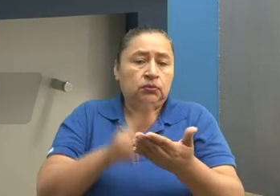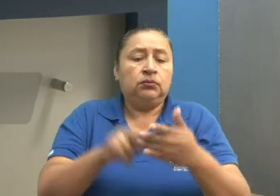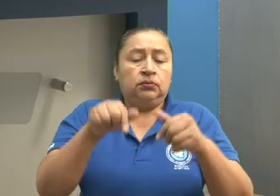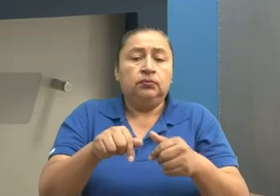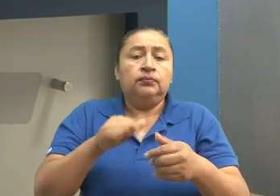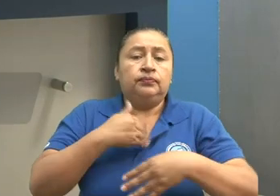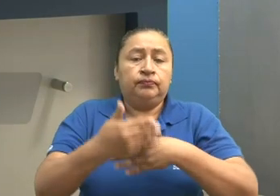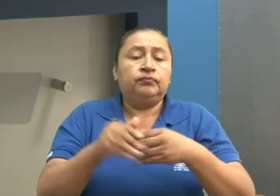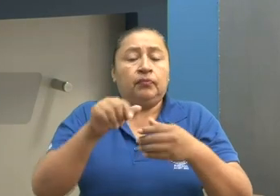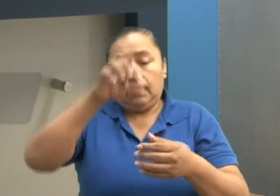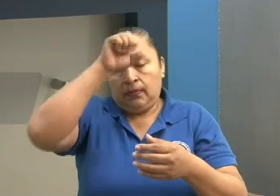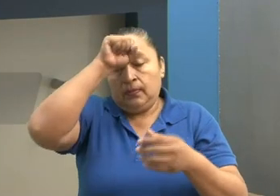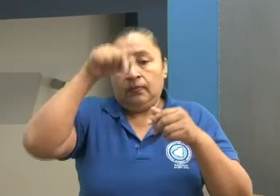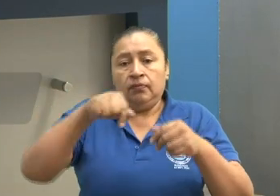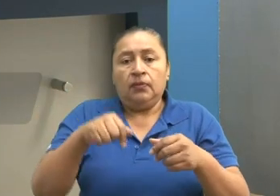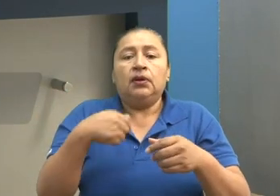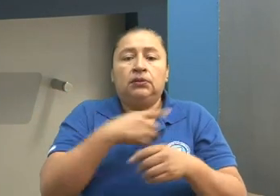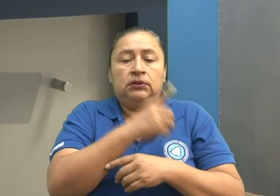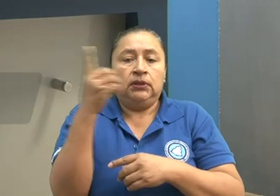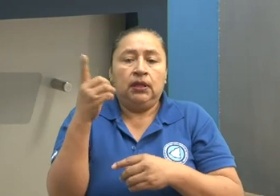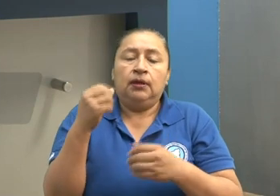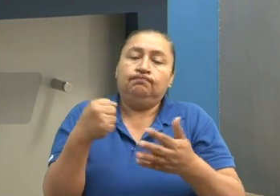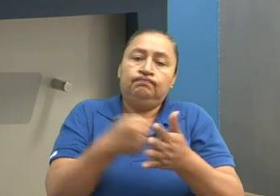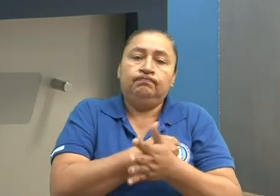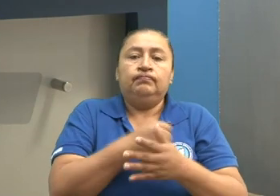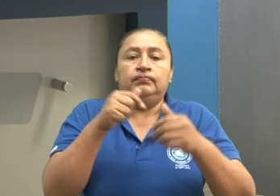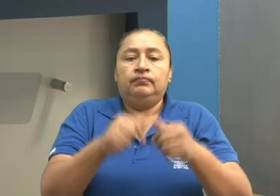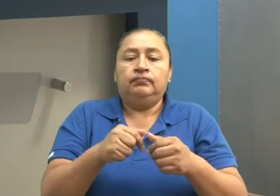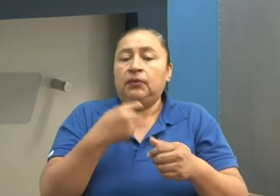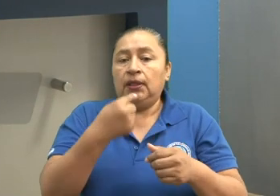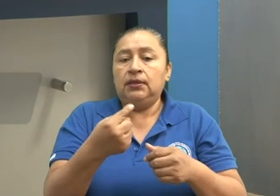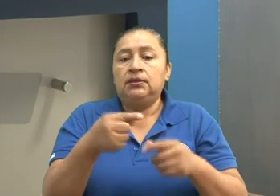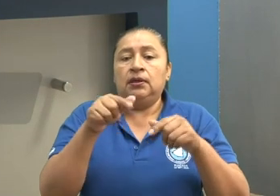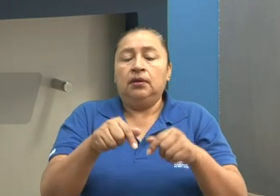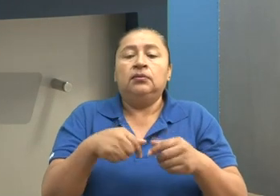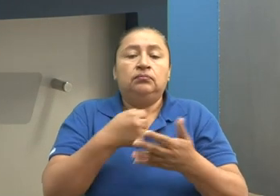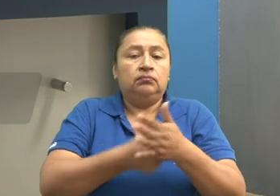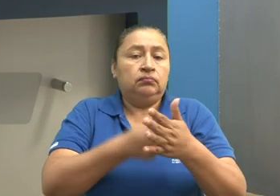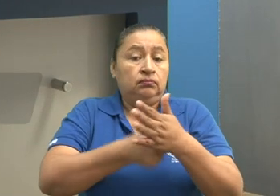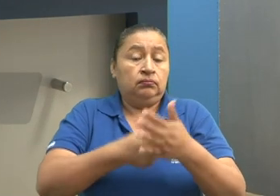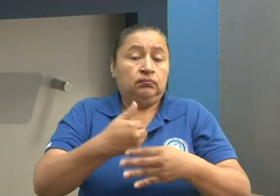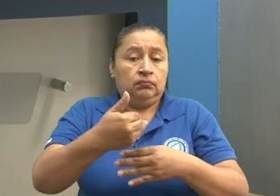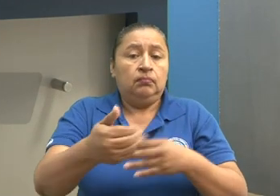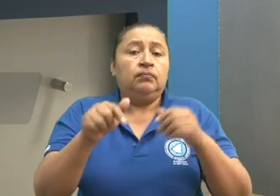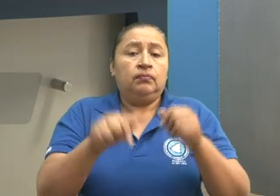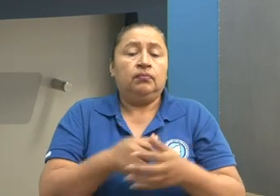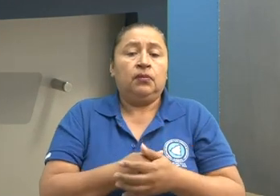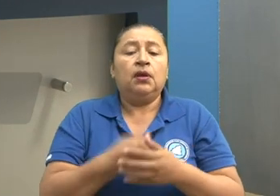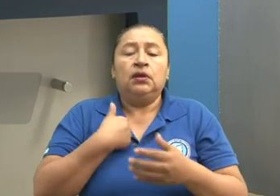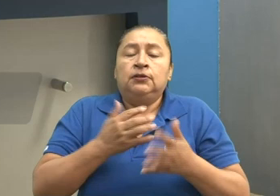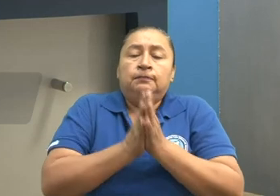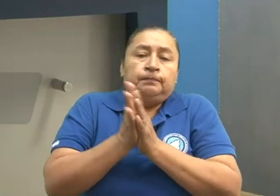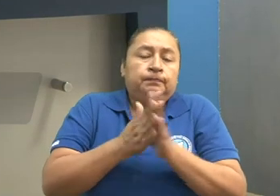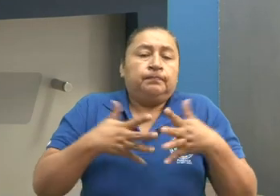esa, de ese hecho lamentable, y que expresa esa lucha, esas ansias